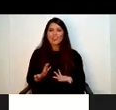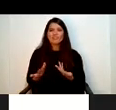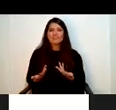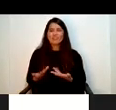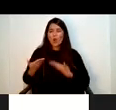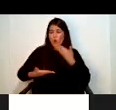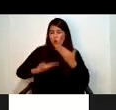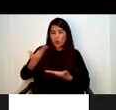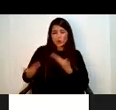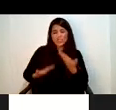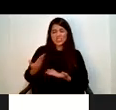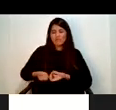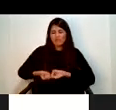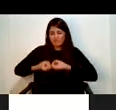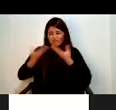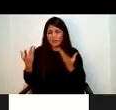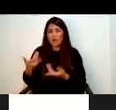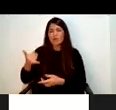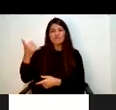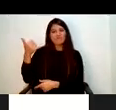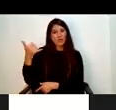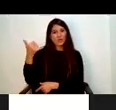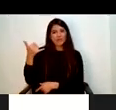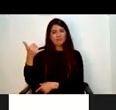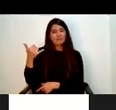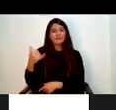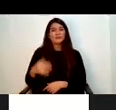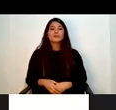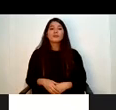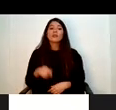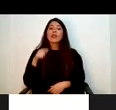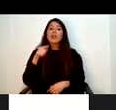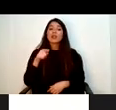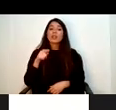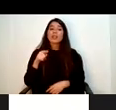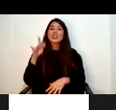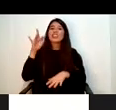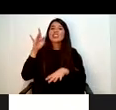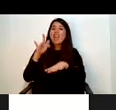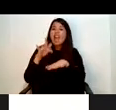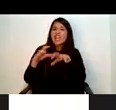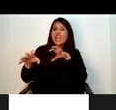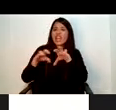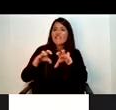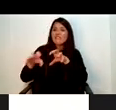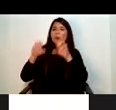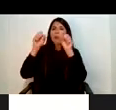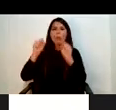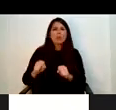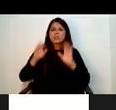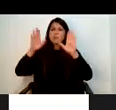de conducta inapropiada por acceso al celular. Acá el tangible puede ser también la situación del